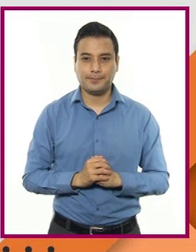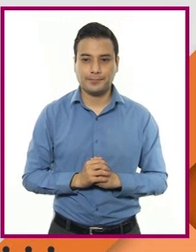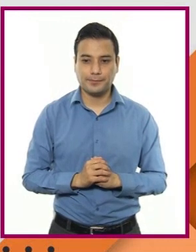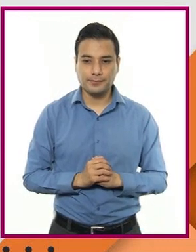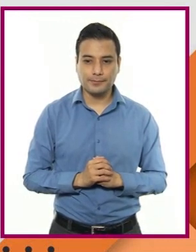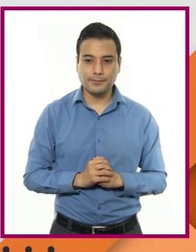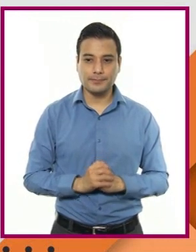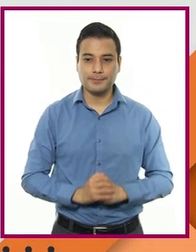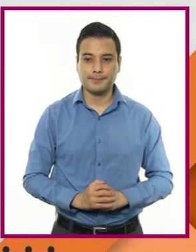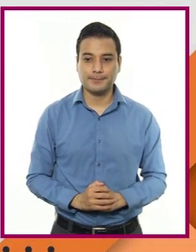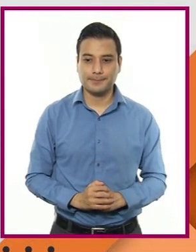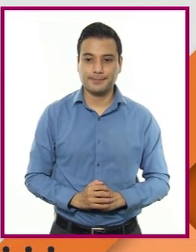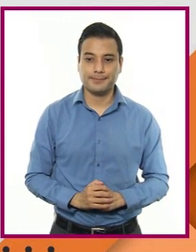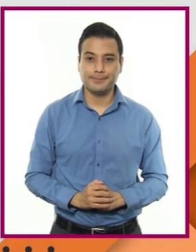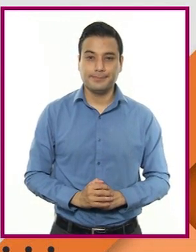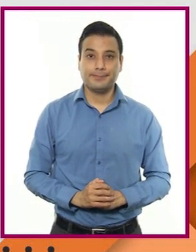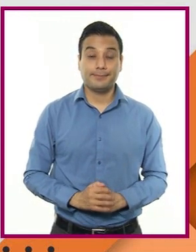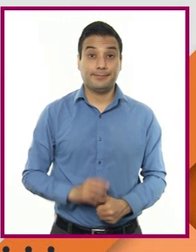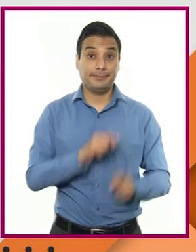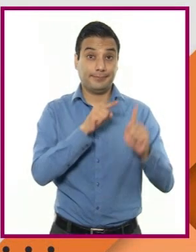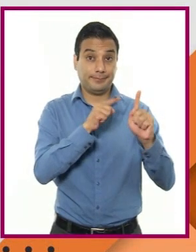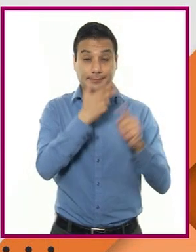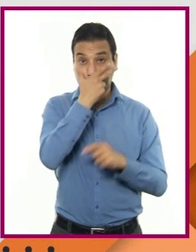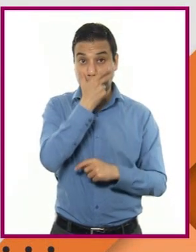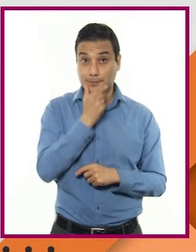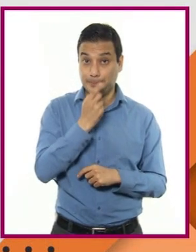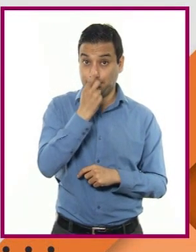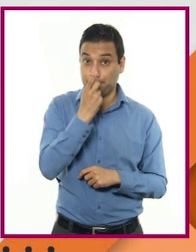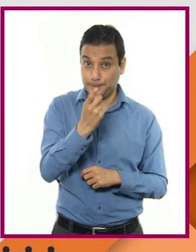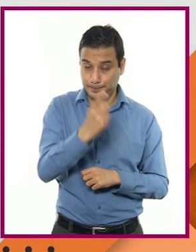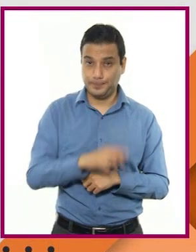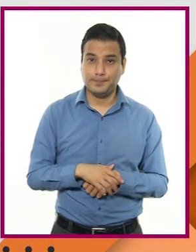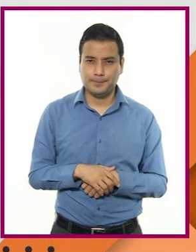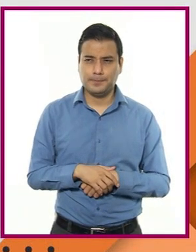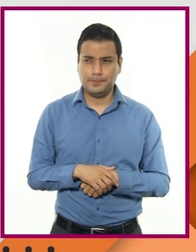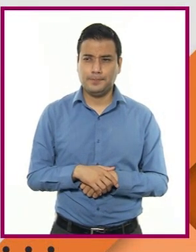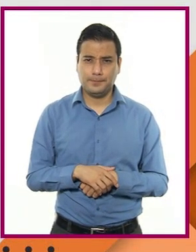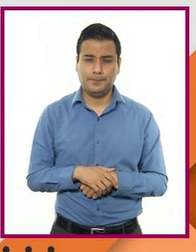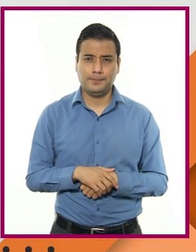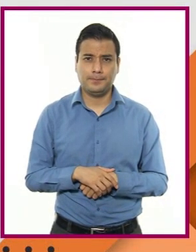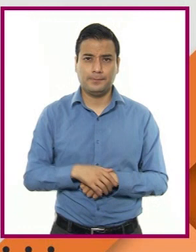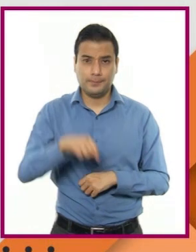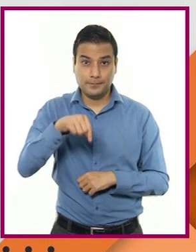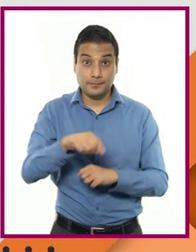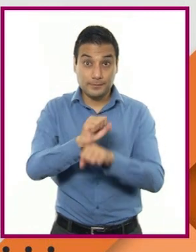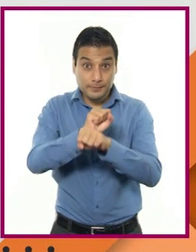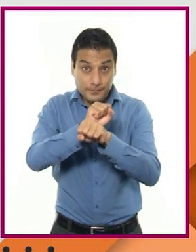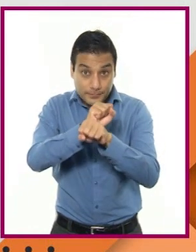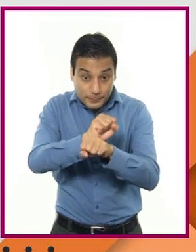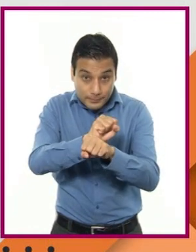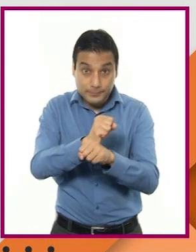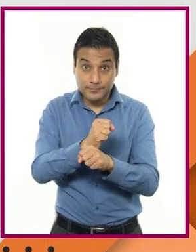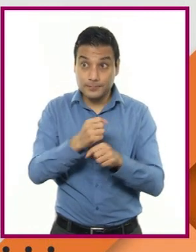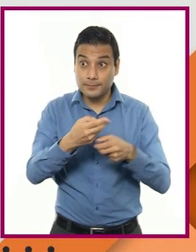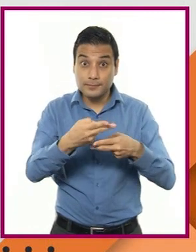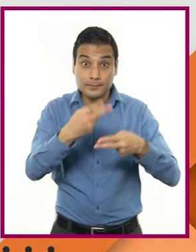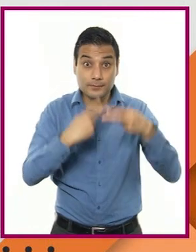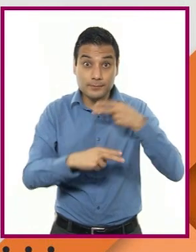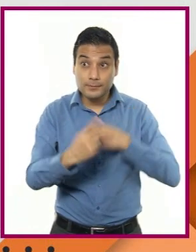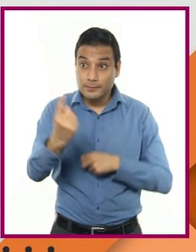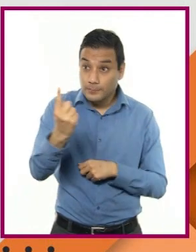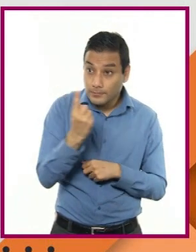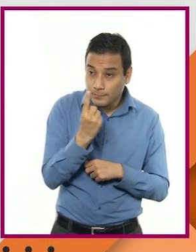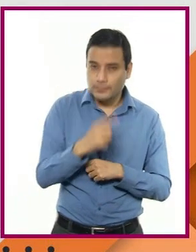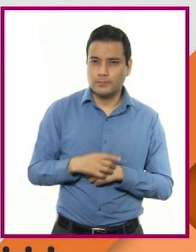Adicionalmente, sugirió que su distrito enviaría de vuelta a cualquier esclavo que hubiese escapado para buscar refugio en